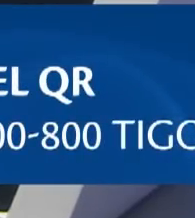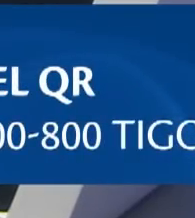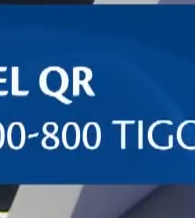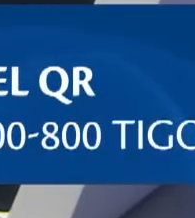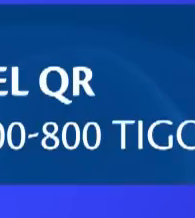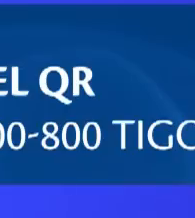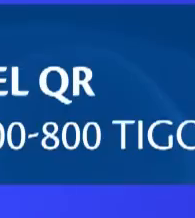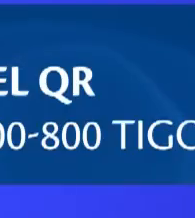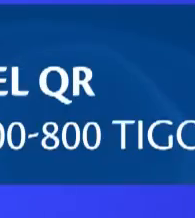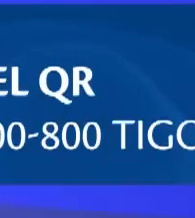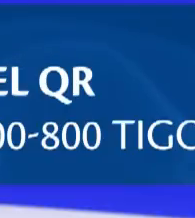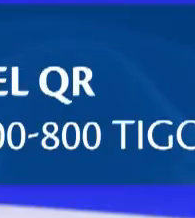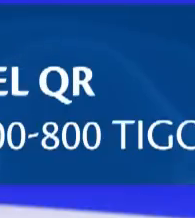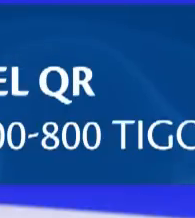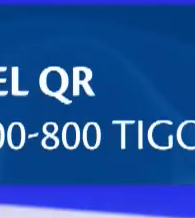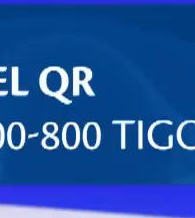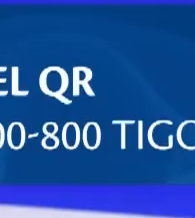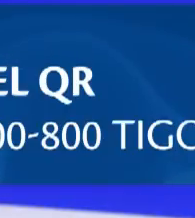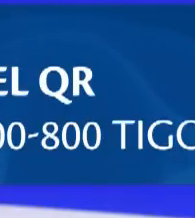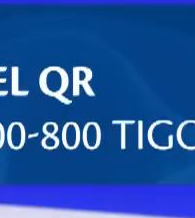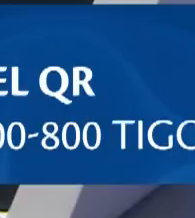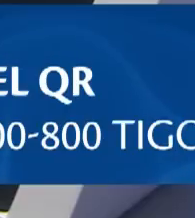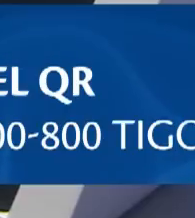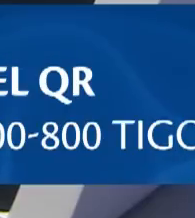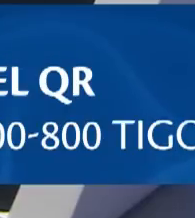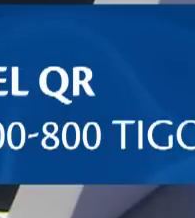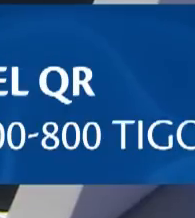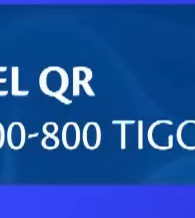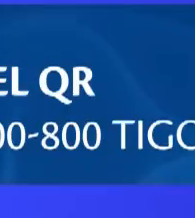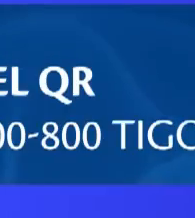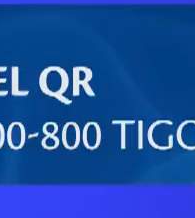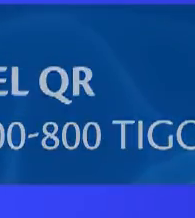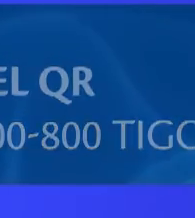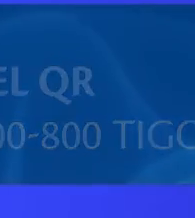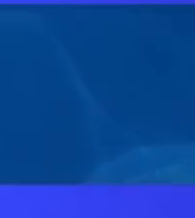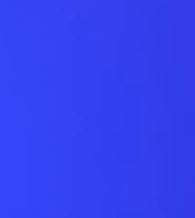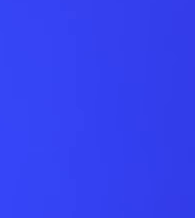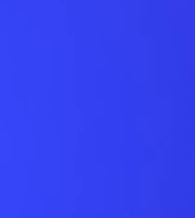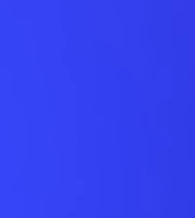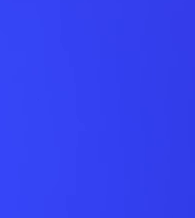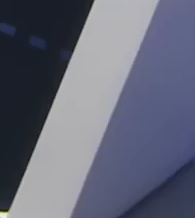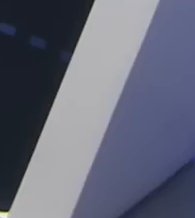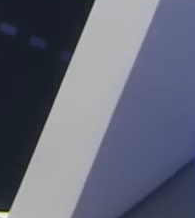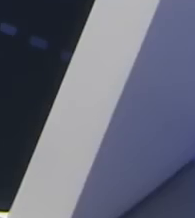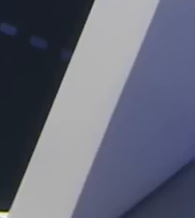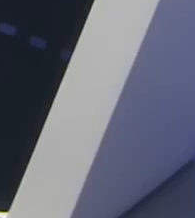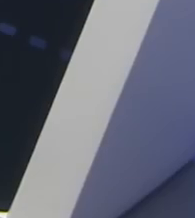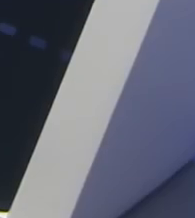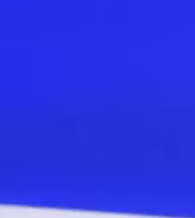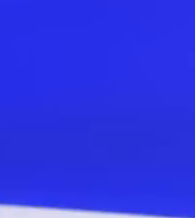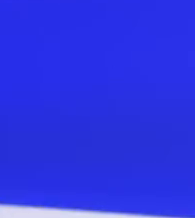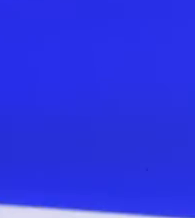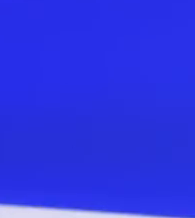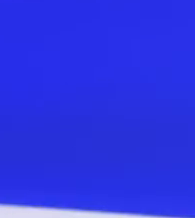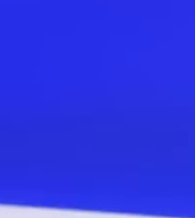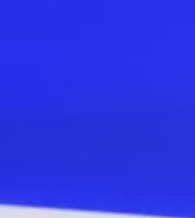le está yo aquí ahora sí sí pero cuando no cuando empató contra Liberia cuando empató con transporting verdad el mejor equipo